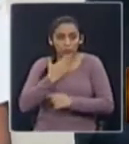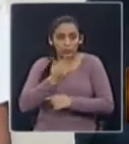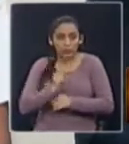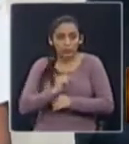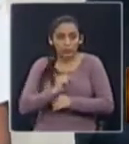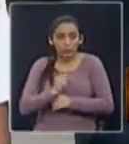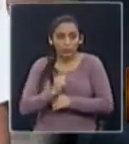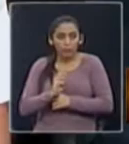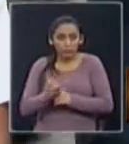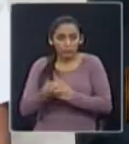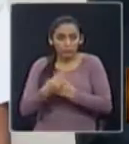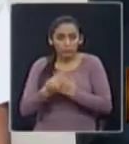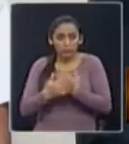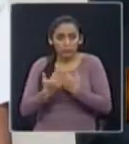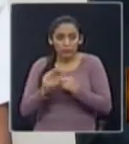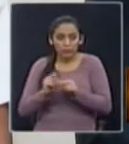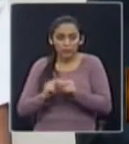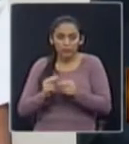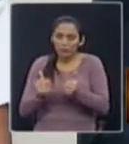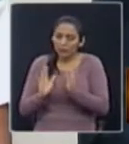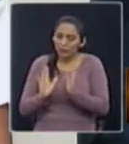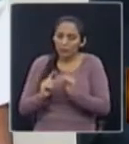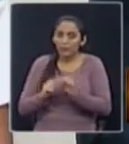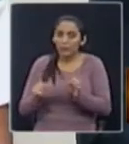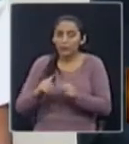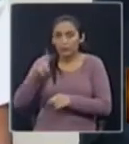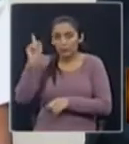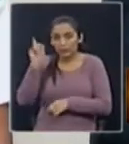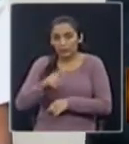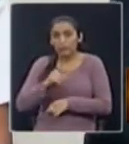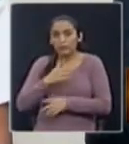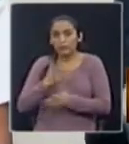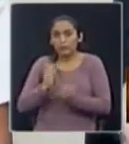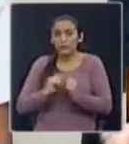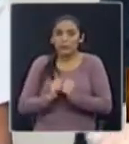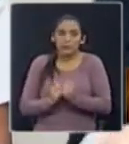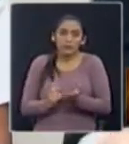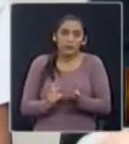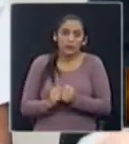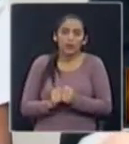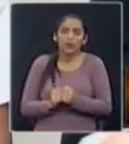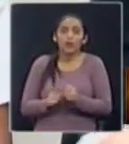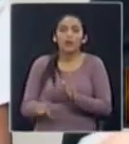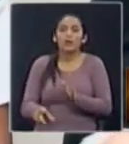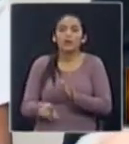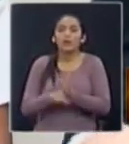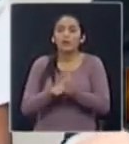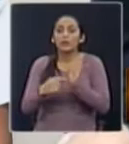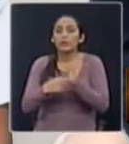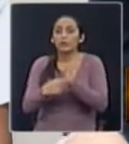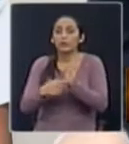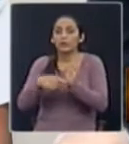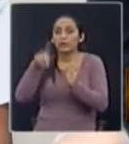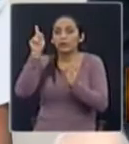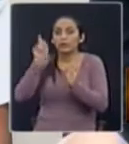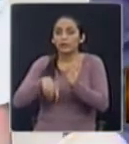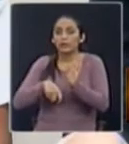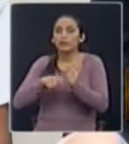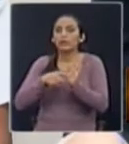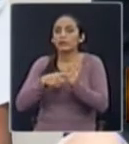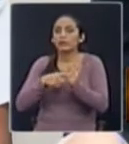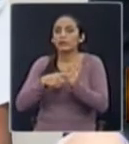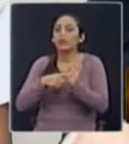ley. Esa es la ley y mientras tanto las plataformas, si quieren trabajar, tienen que hacerlo con el taxi